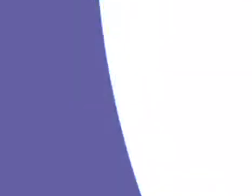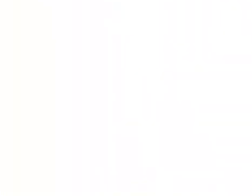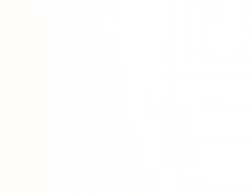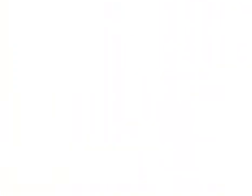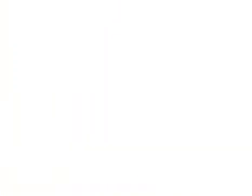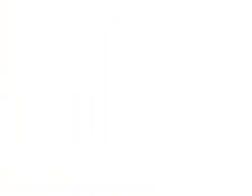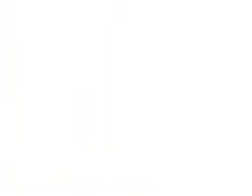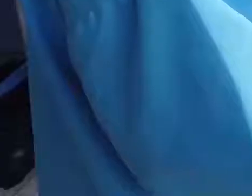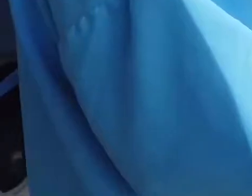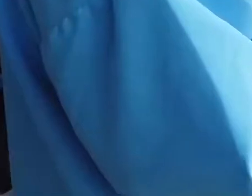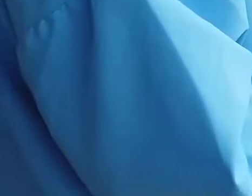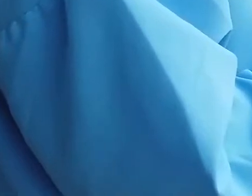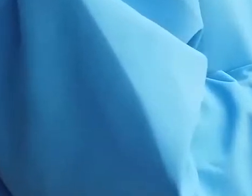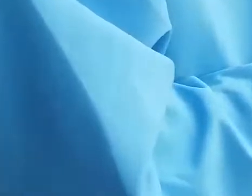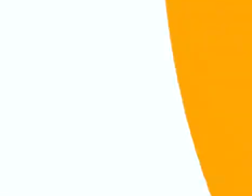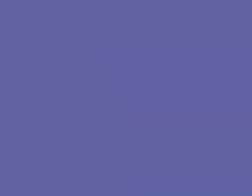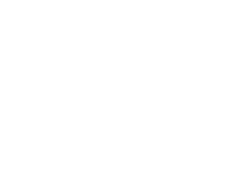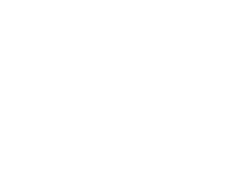Música